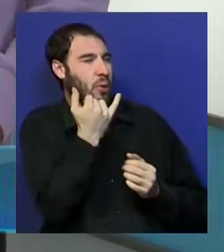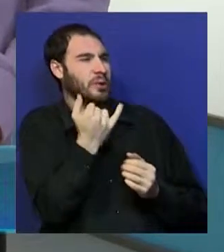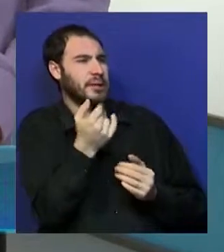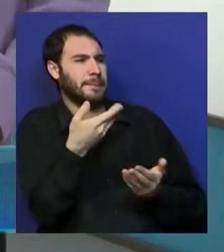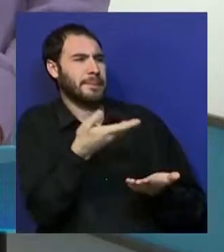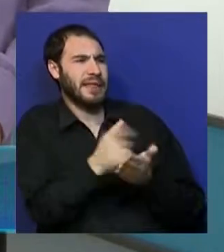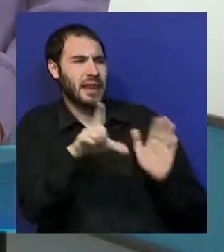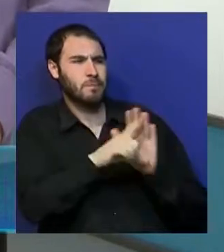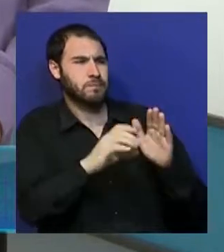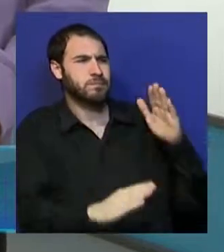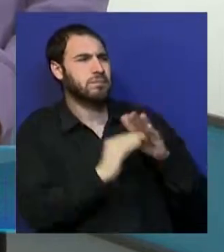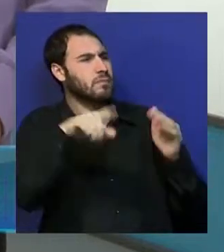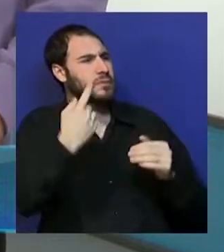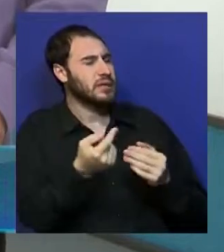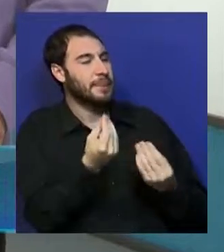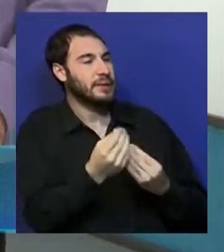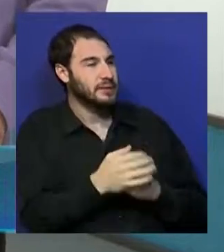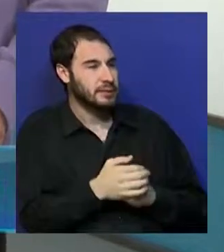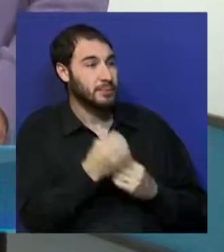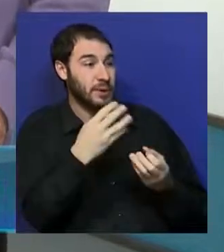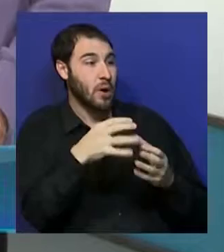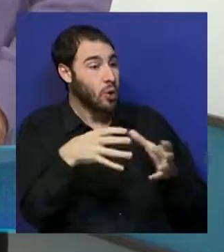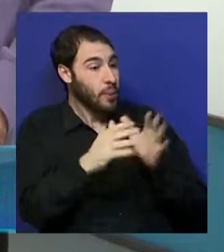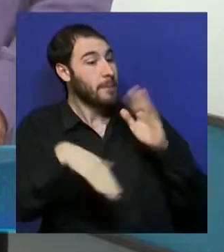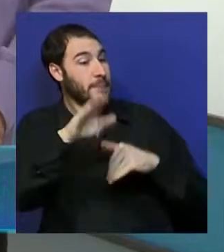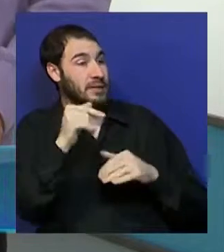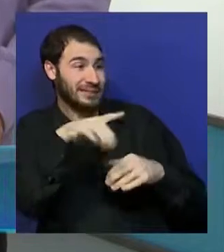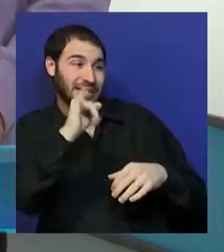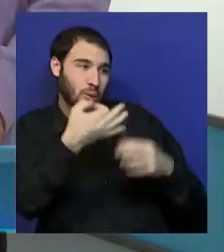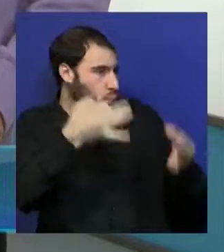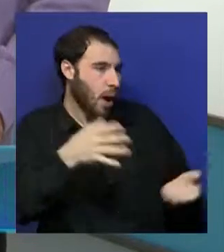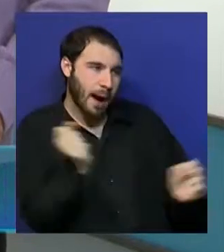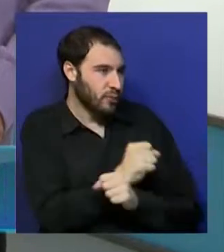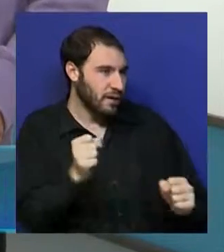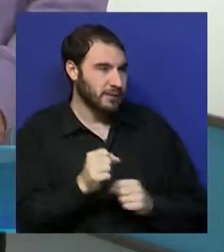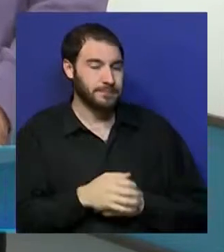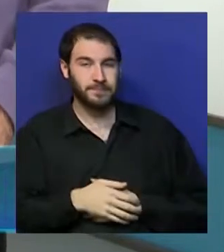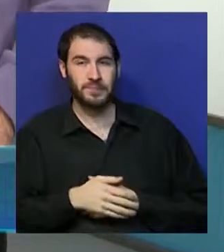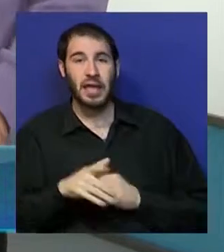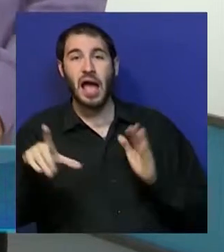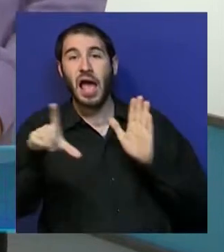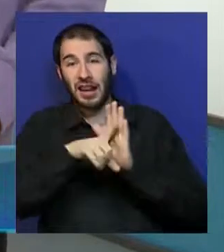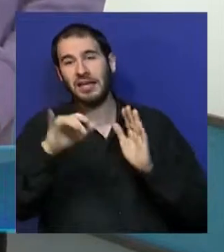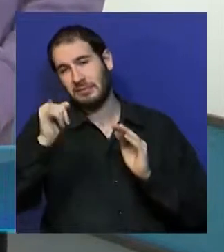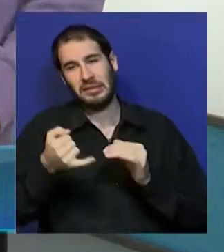pedido de inconstitucionalidad en un futuro de esta ley, teniendo en cuenta que hay mayoría y que seguramente sale, ¿no? Mira, la ley sí,